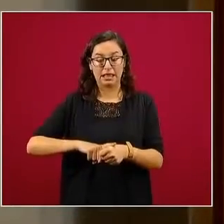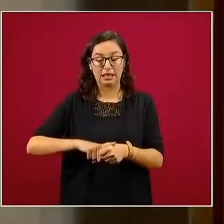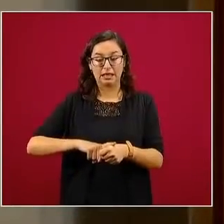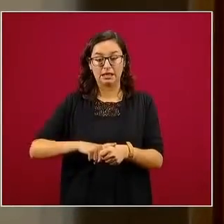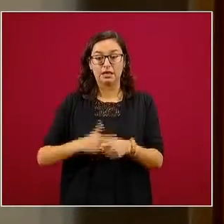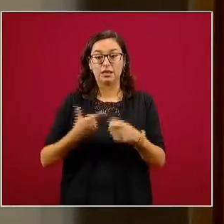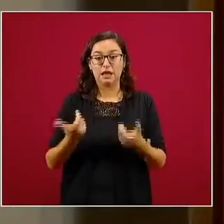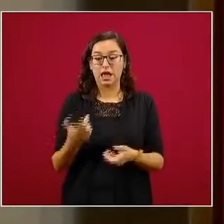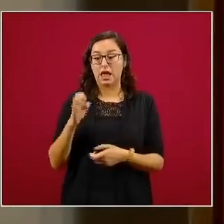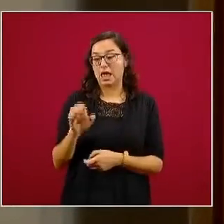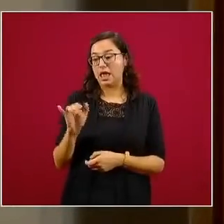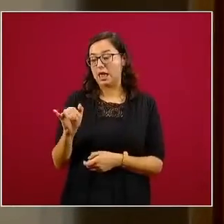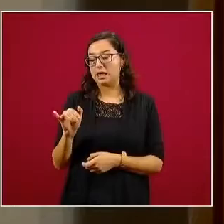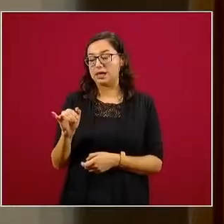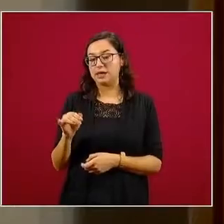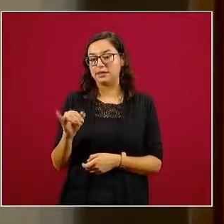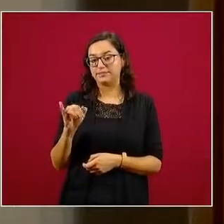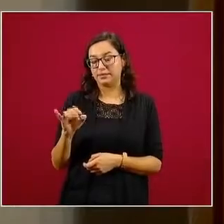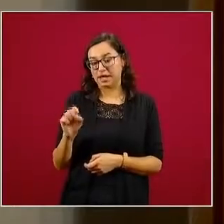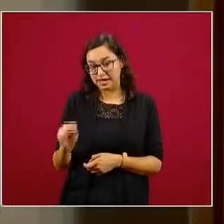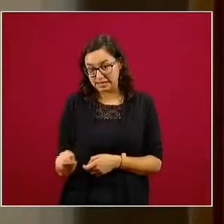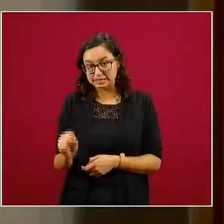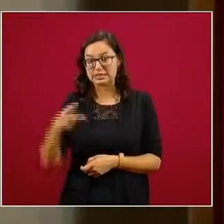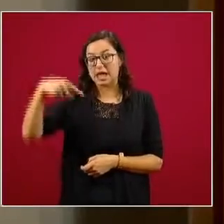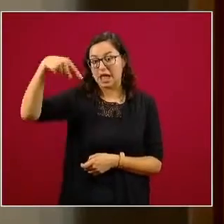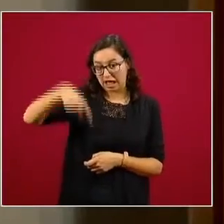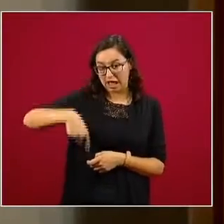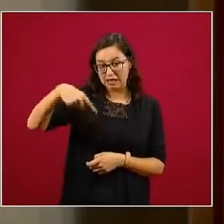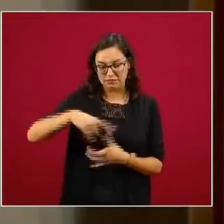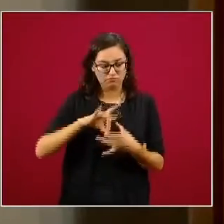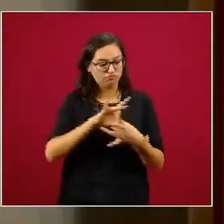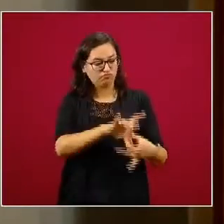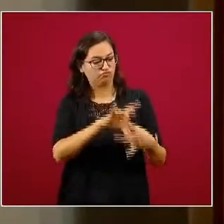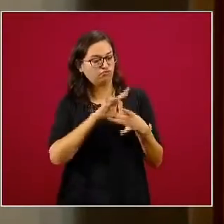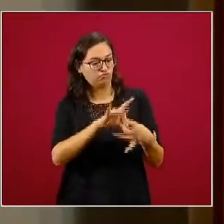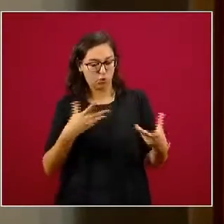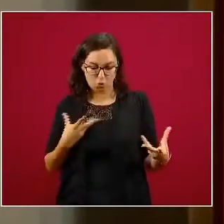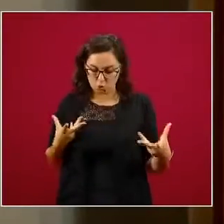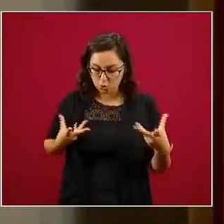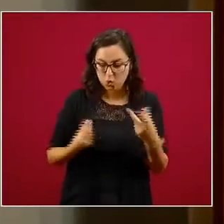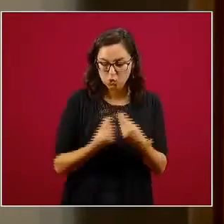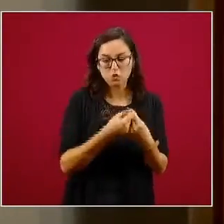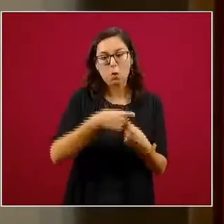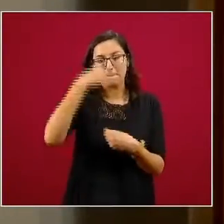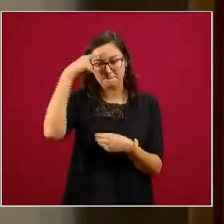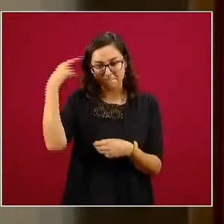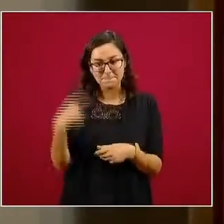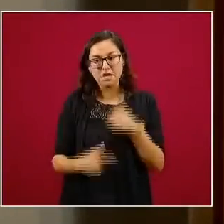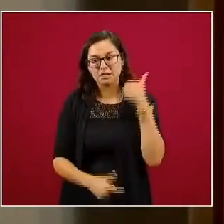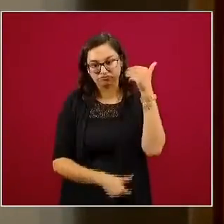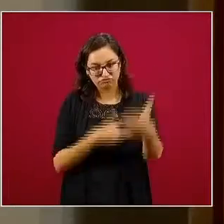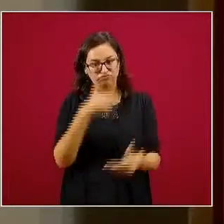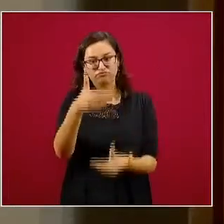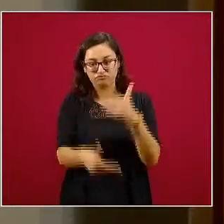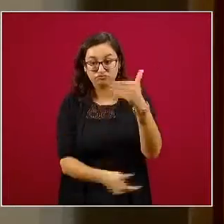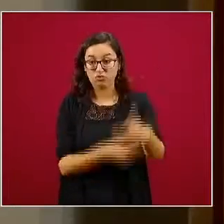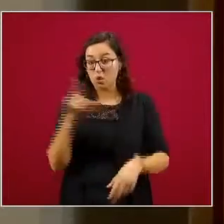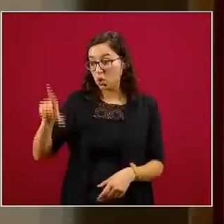que sigue, sí hemos hecho 3 grandes acciones que nos parece a nosotros fundamentales. Uno